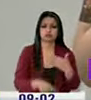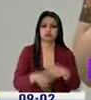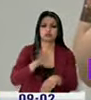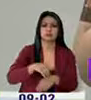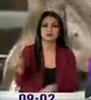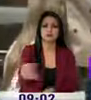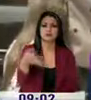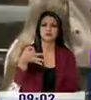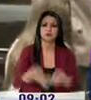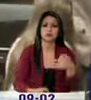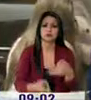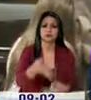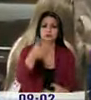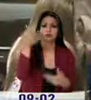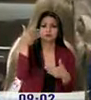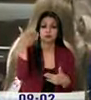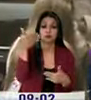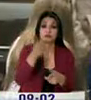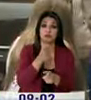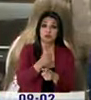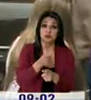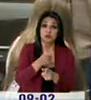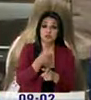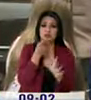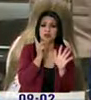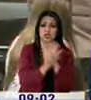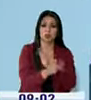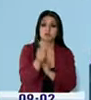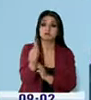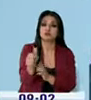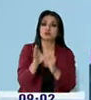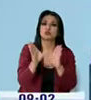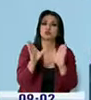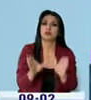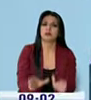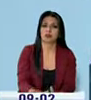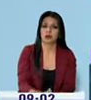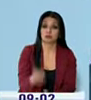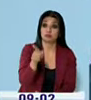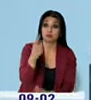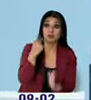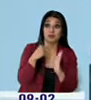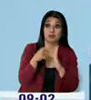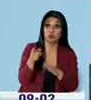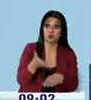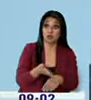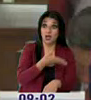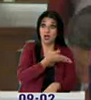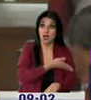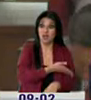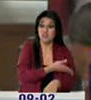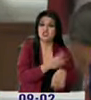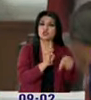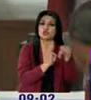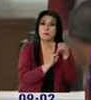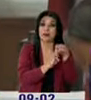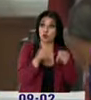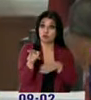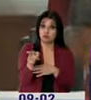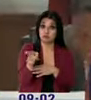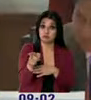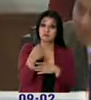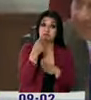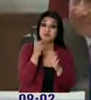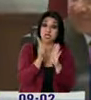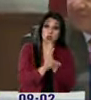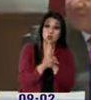a juicio político. Para ello abren un espacio de denuncia ciudadana. Piden a aquellos que han sido sancionados por la Supercom que acudan a la Asamblea a